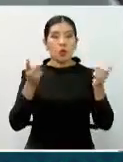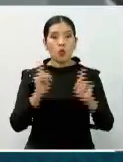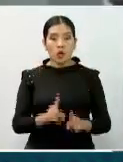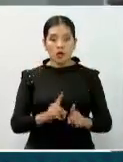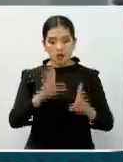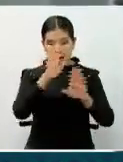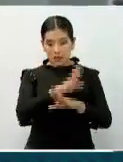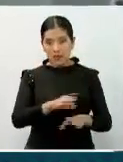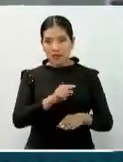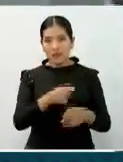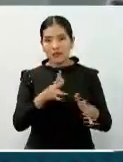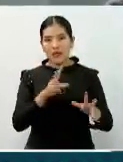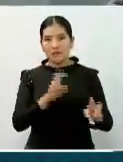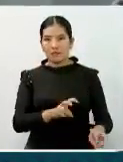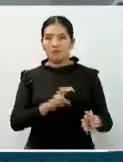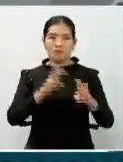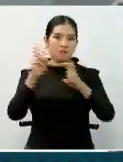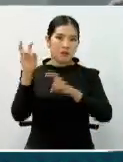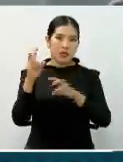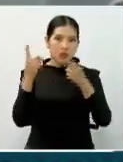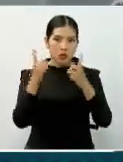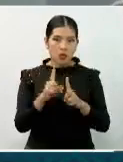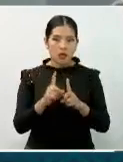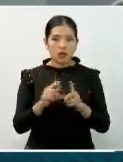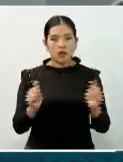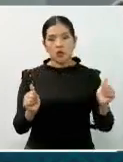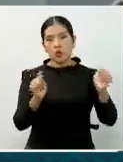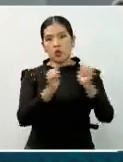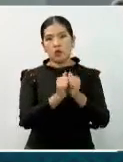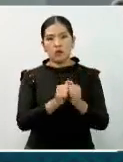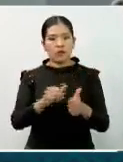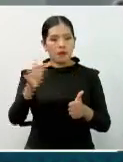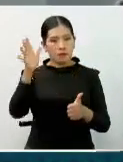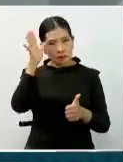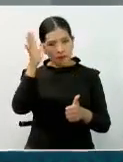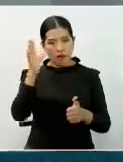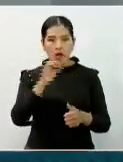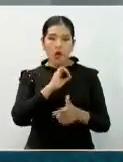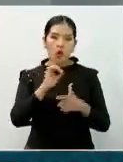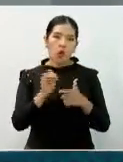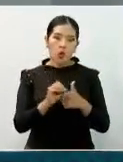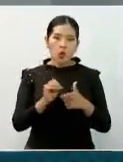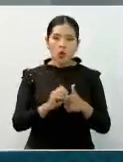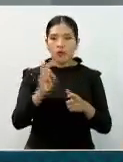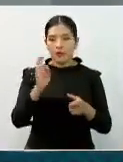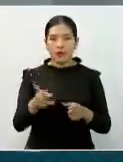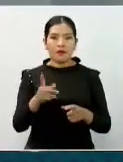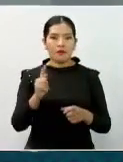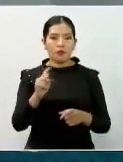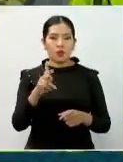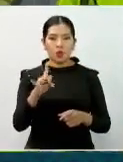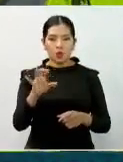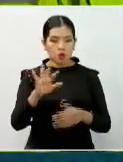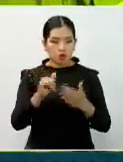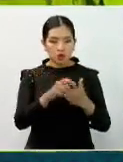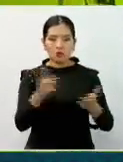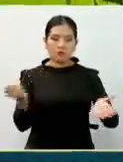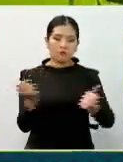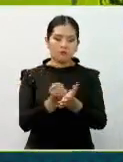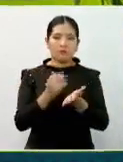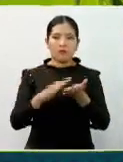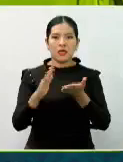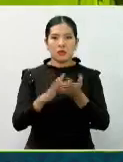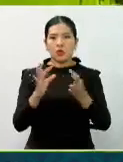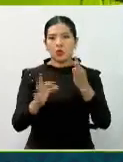los menores vayan a hacer el viaje con un padre, con un tutor, ellos tienen que tener la autorización judicial correspondiente. A